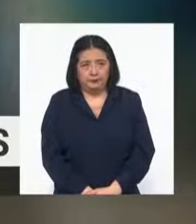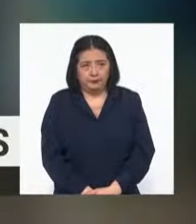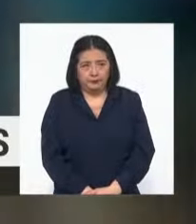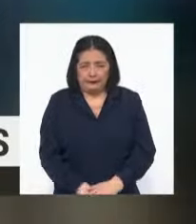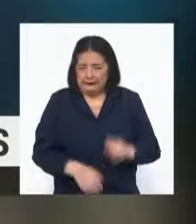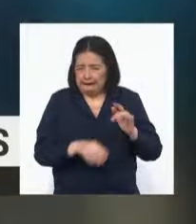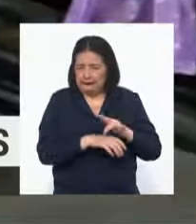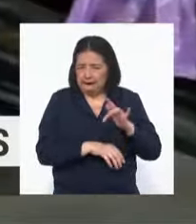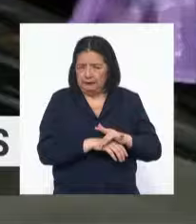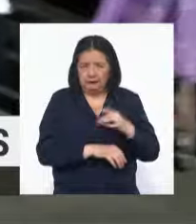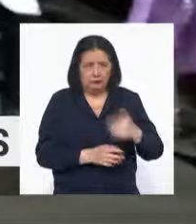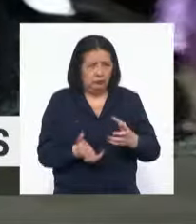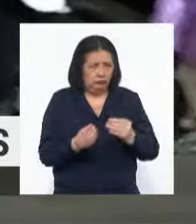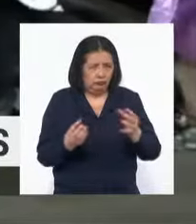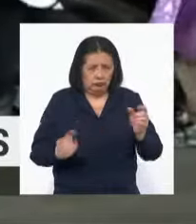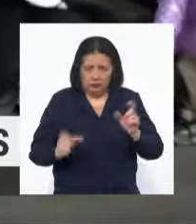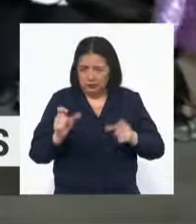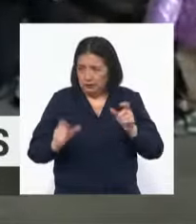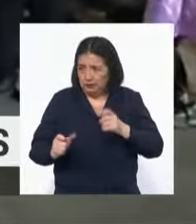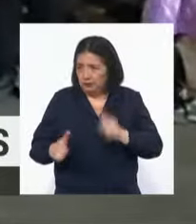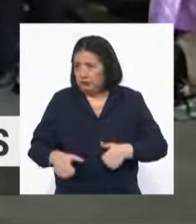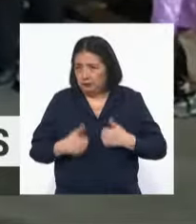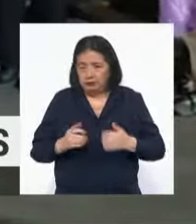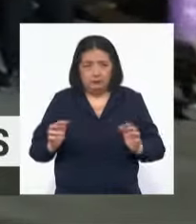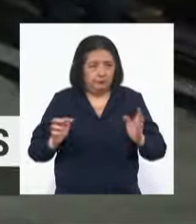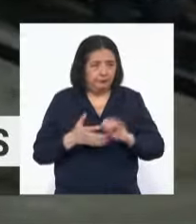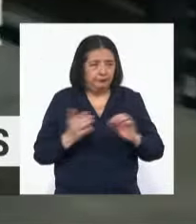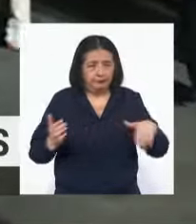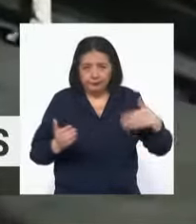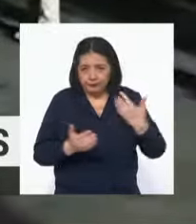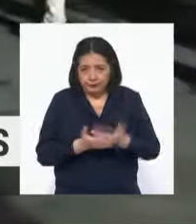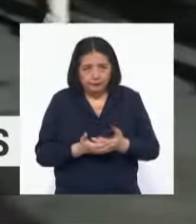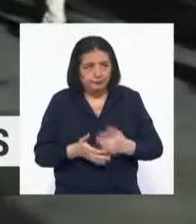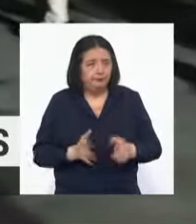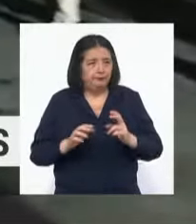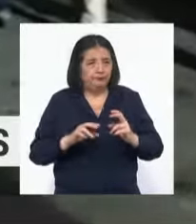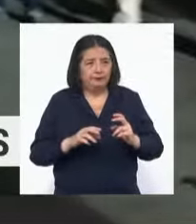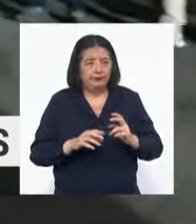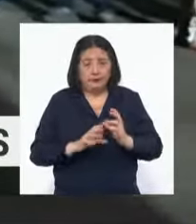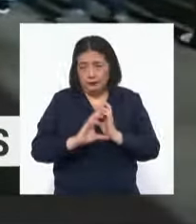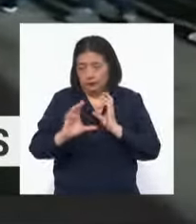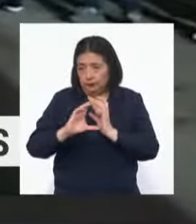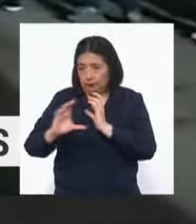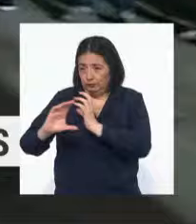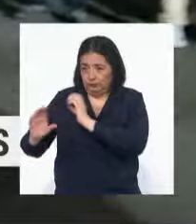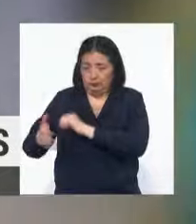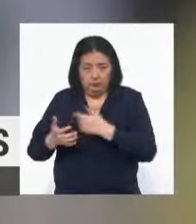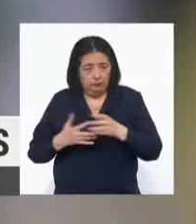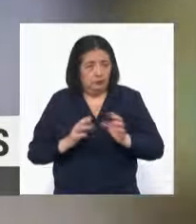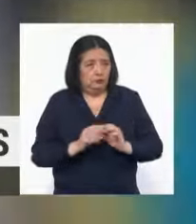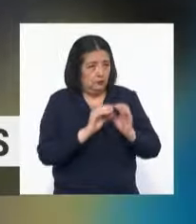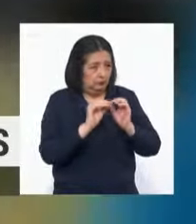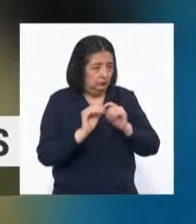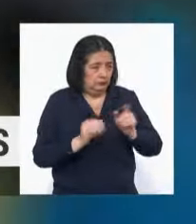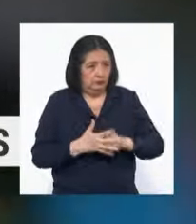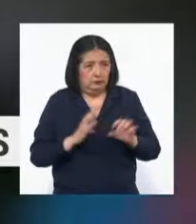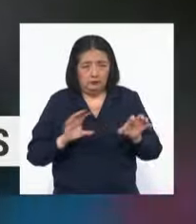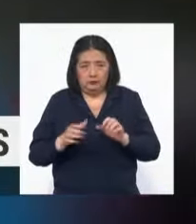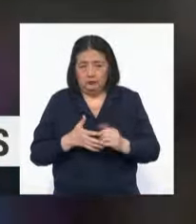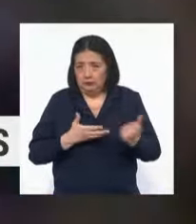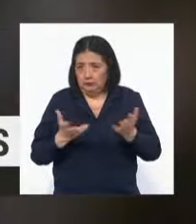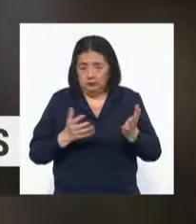Desde muy temprano fueron decenas de vecinos los que llegaron a la estación de mantenimiento de los buses de Concetur, encargados de realizar